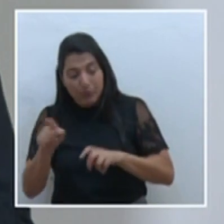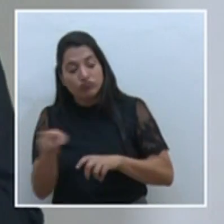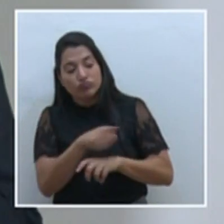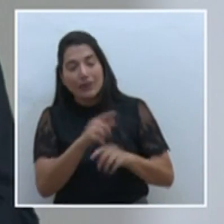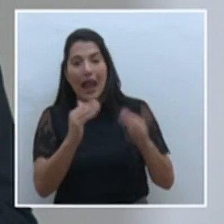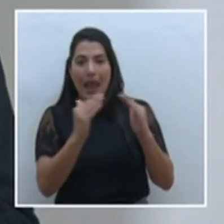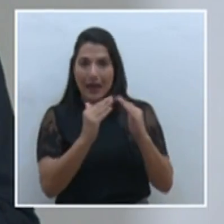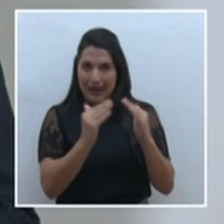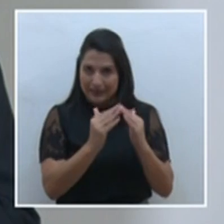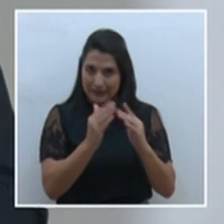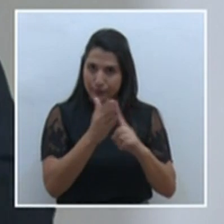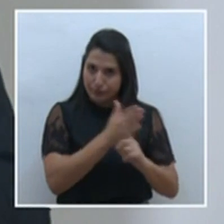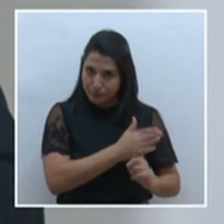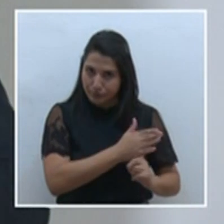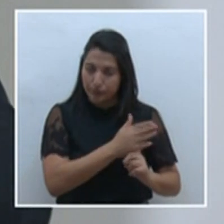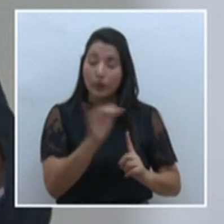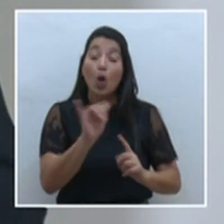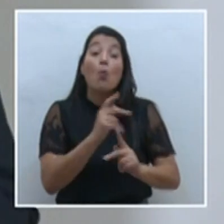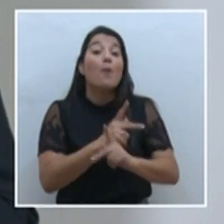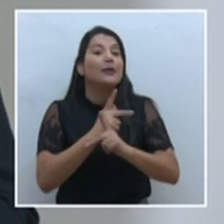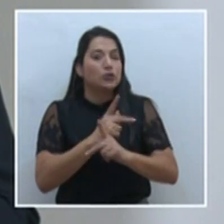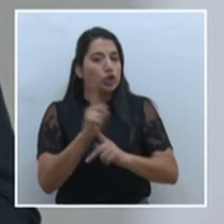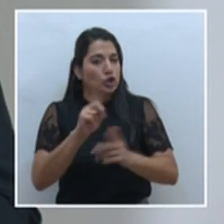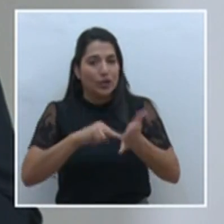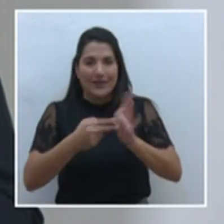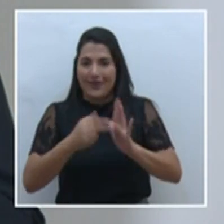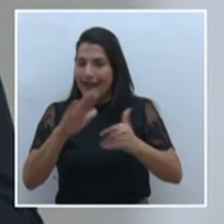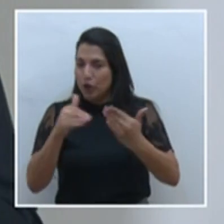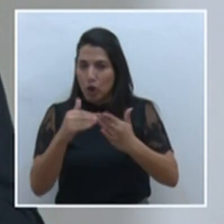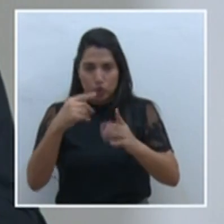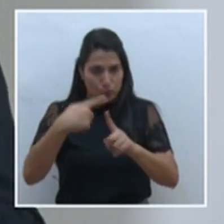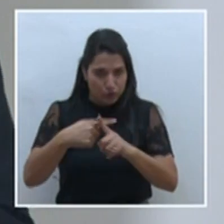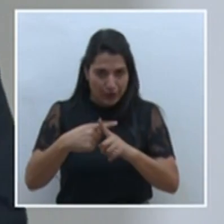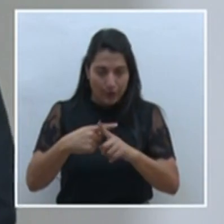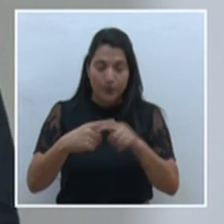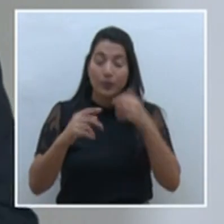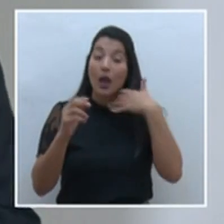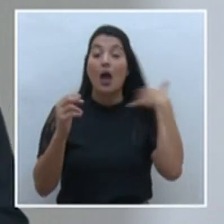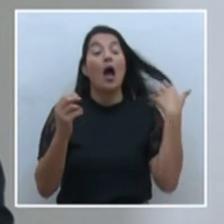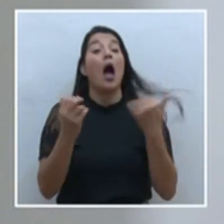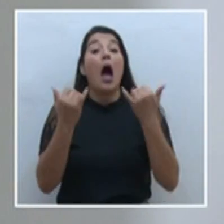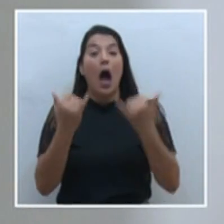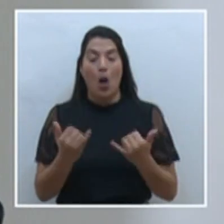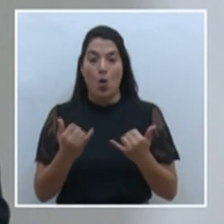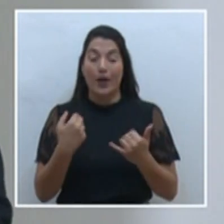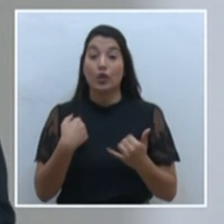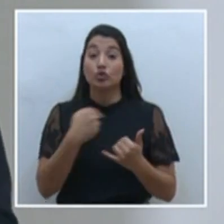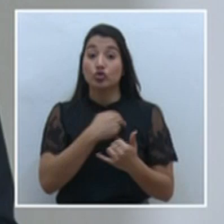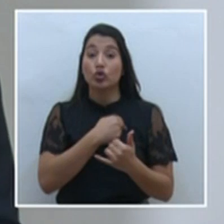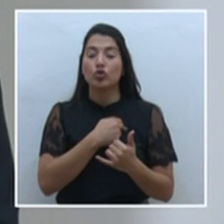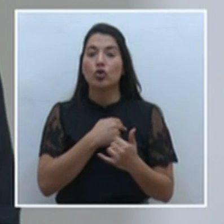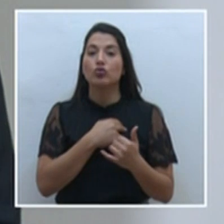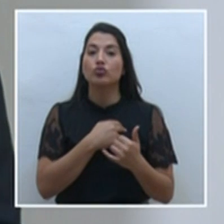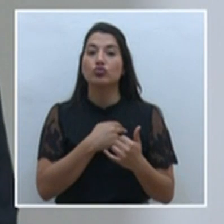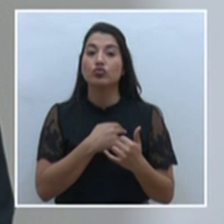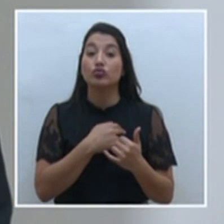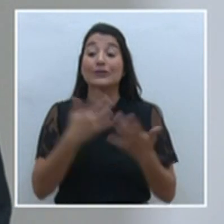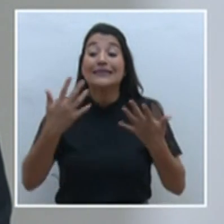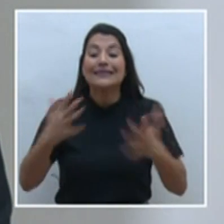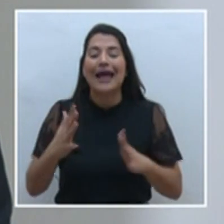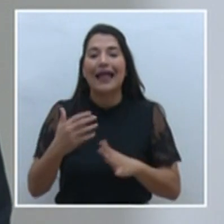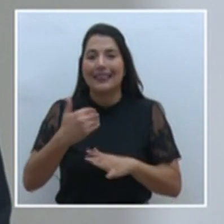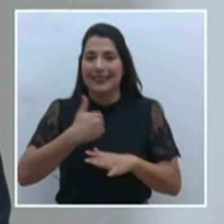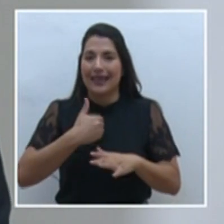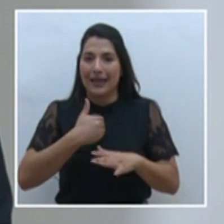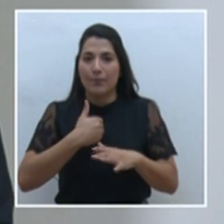preventiva. Aquí la ventaja es que ya tenemos un registro de elegibles que se comenzó a trabajar al inicio